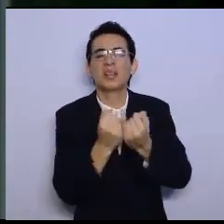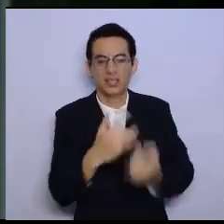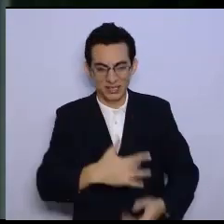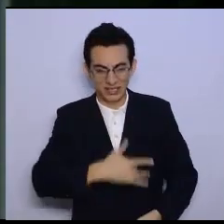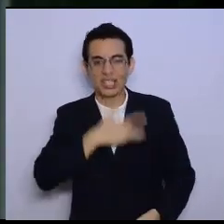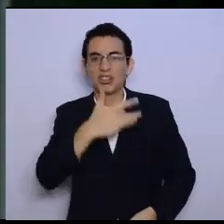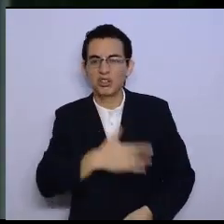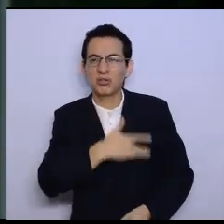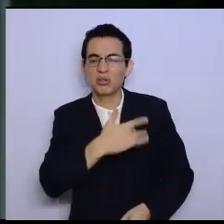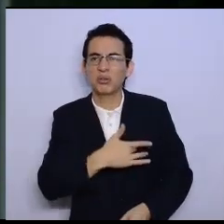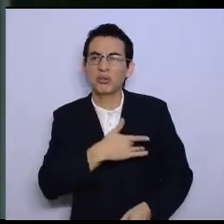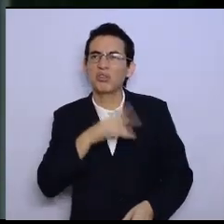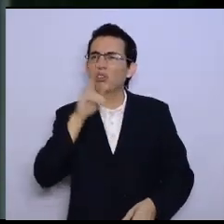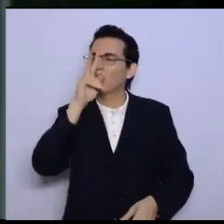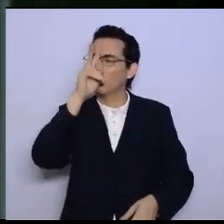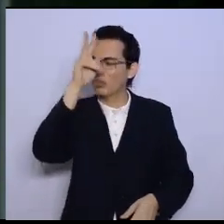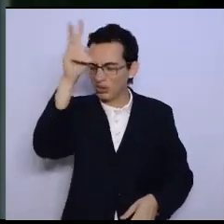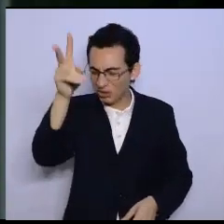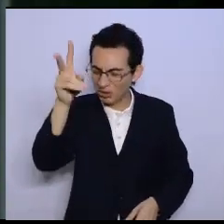en la injusticia,